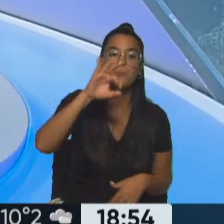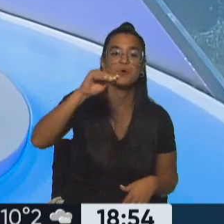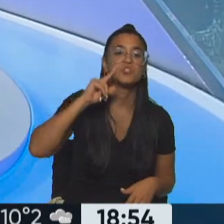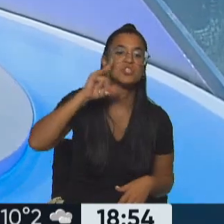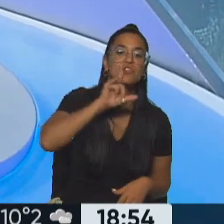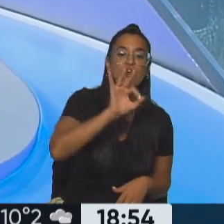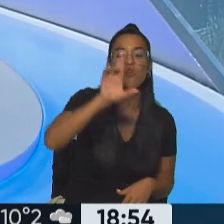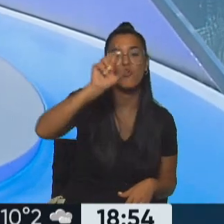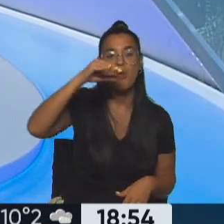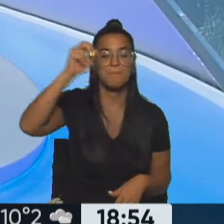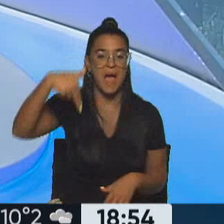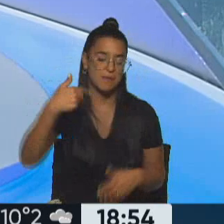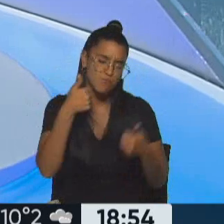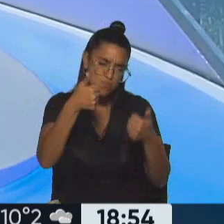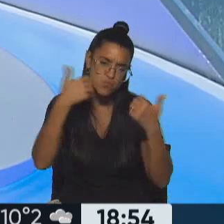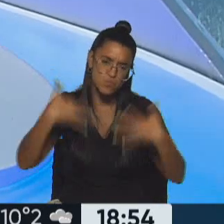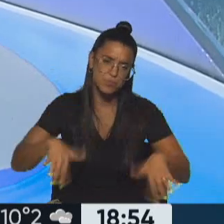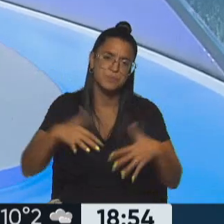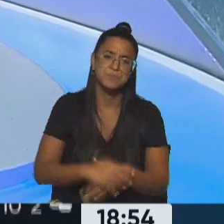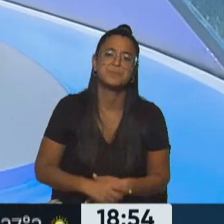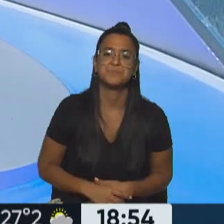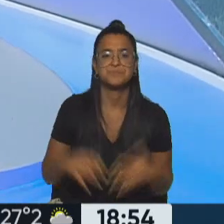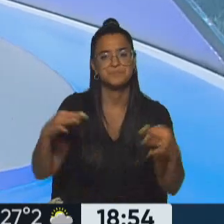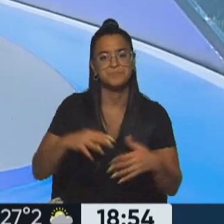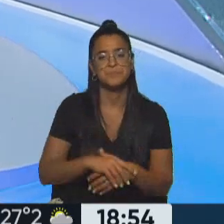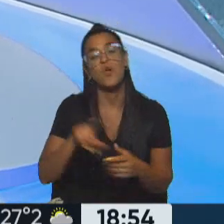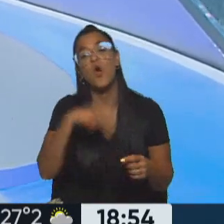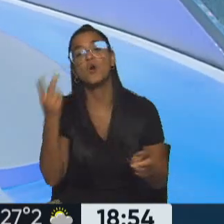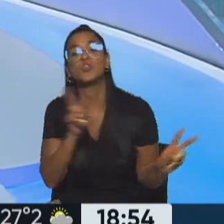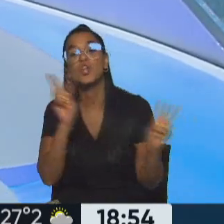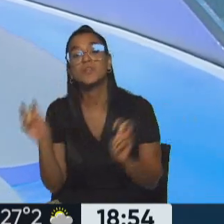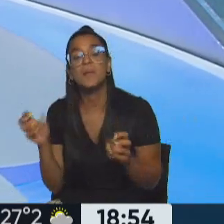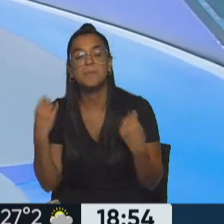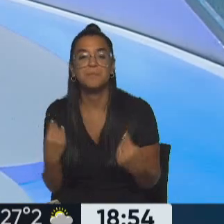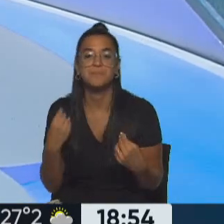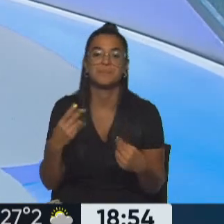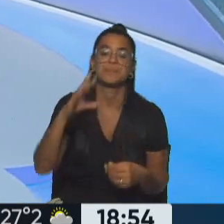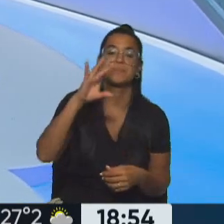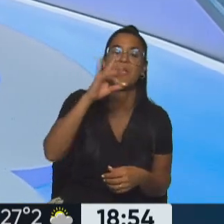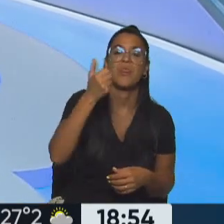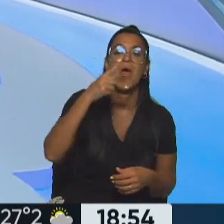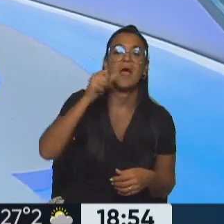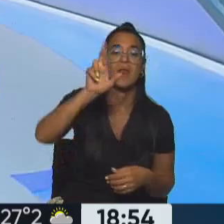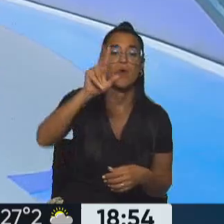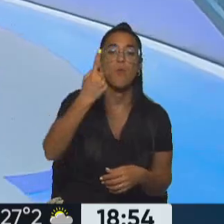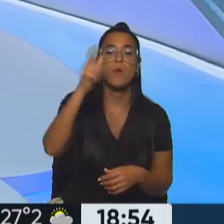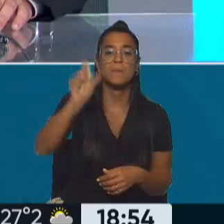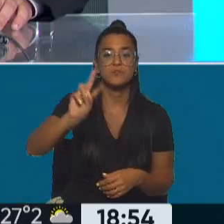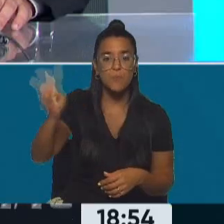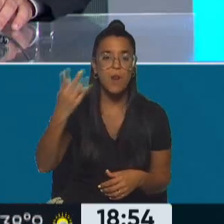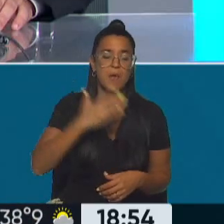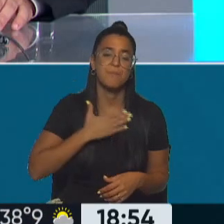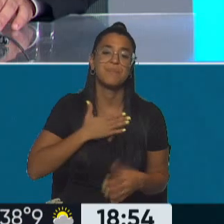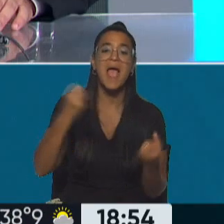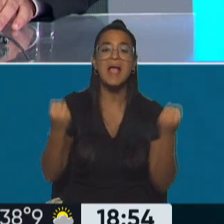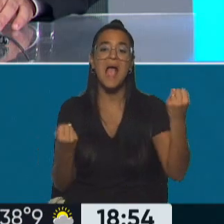romántico y bueno el Dakar un muerto hubo Lamentablemente un